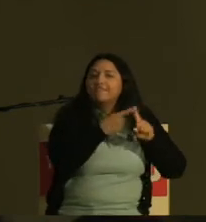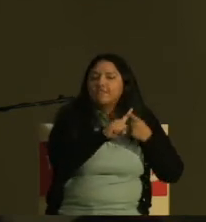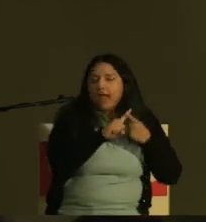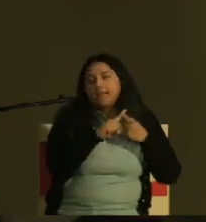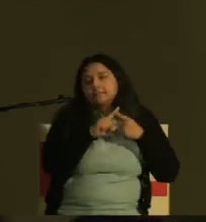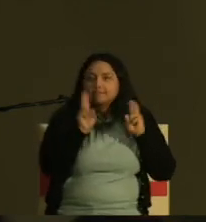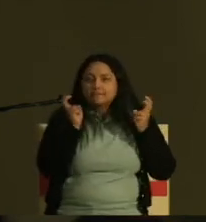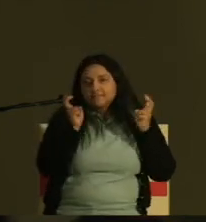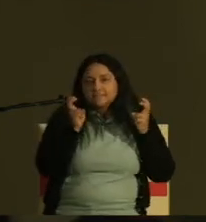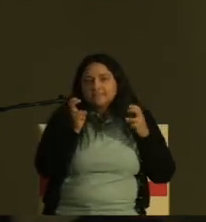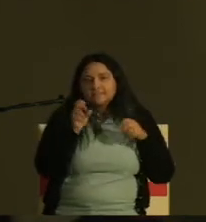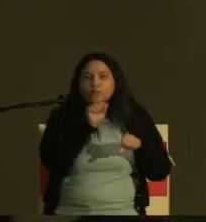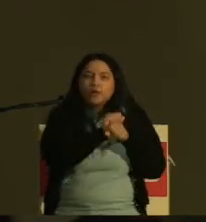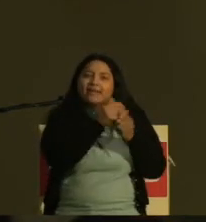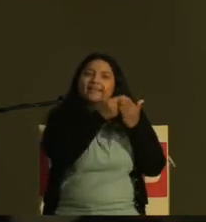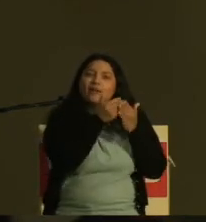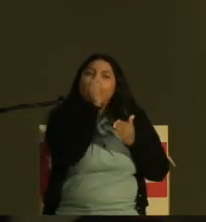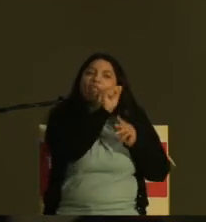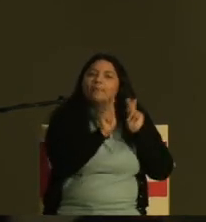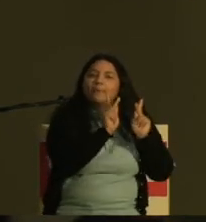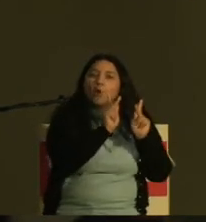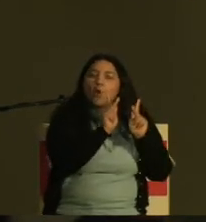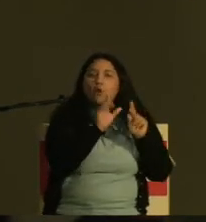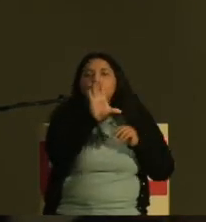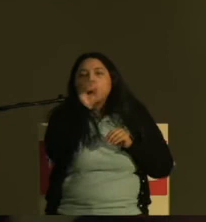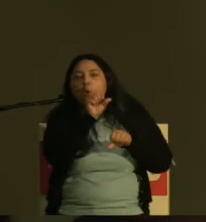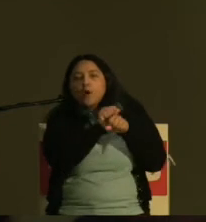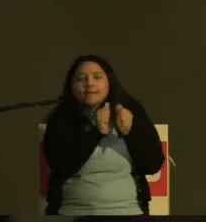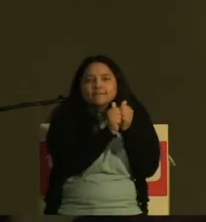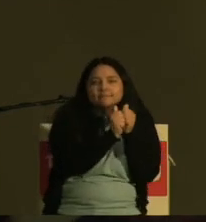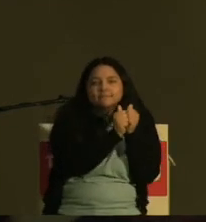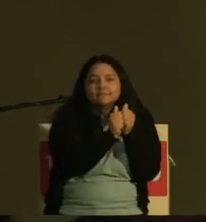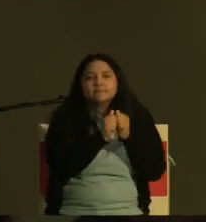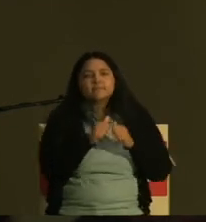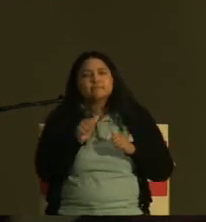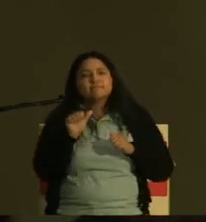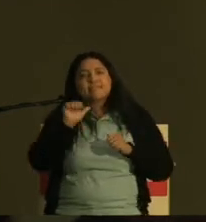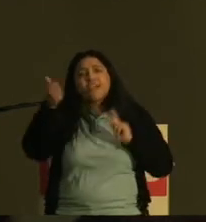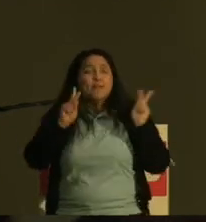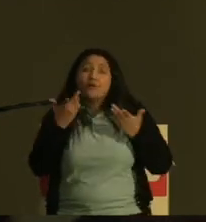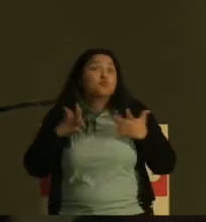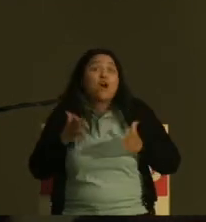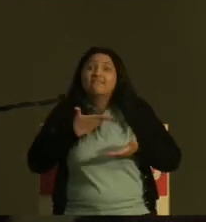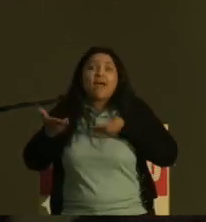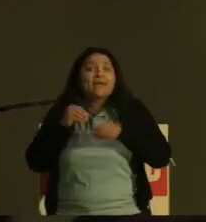coworking, ¿no? Trabajar cerca de alguien. Y cuando ya nadie me quería en su casa,